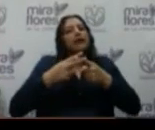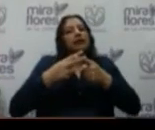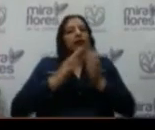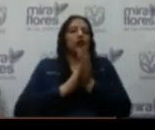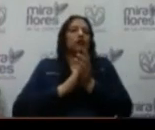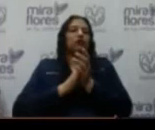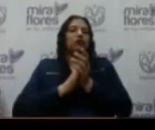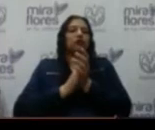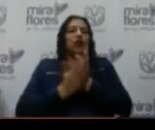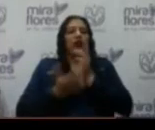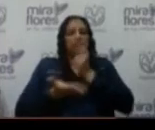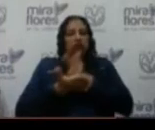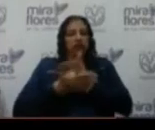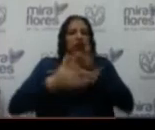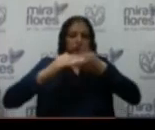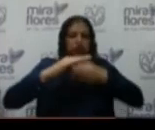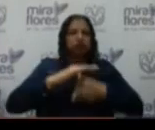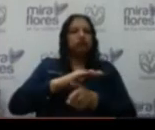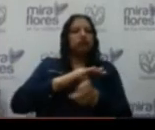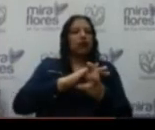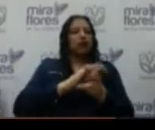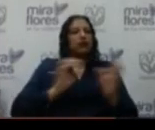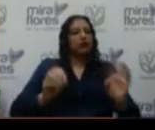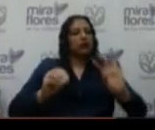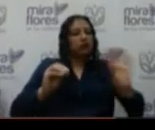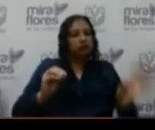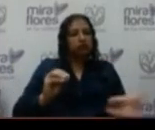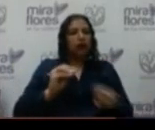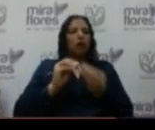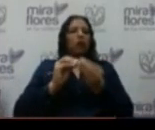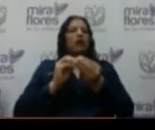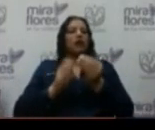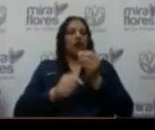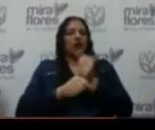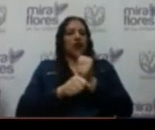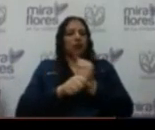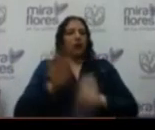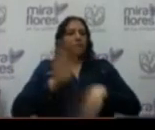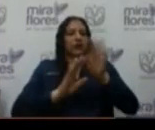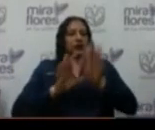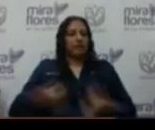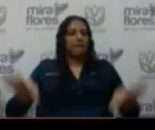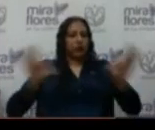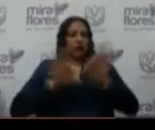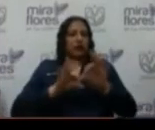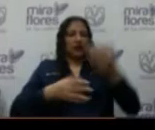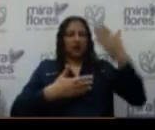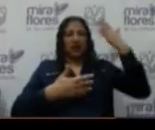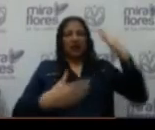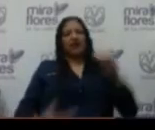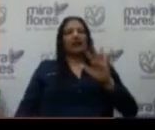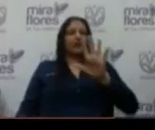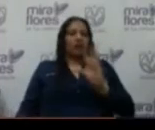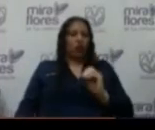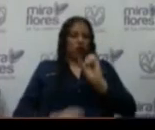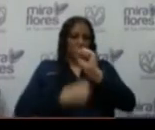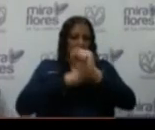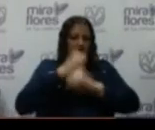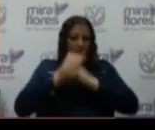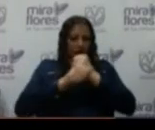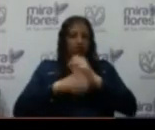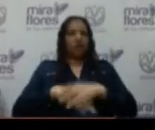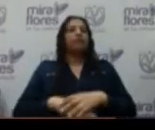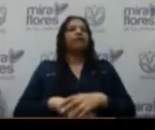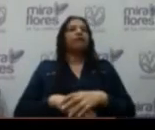subterráneos que han venido a unirse a la obra vial más importante de los últimos 50 años, me refiero a la